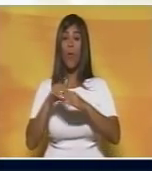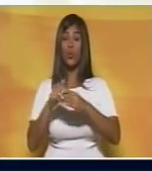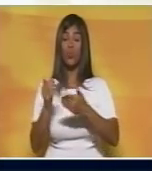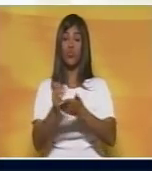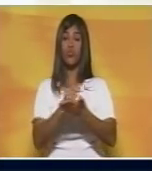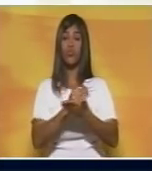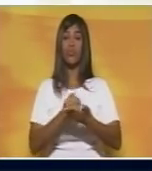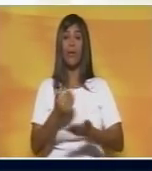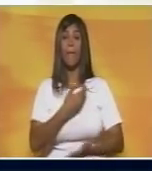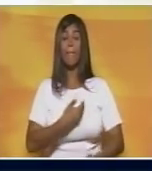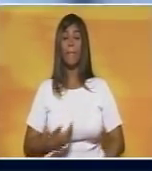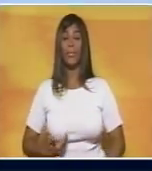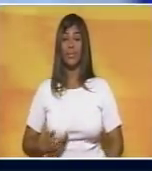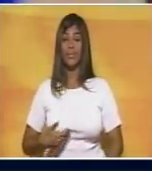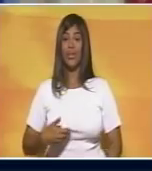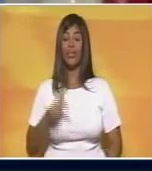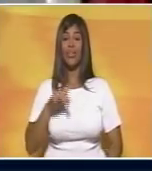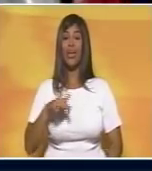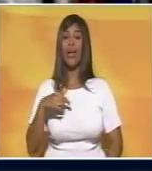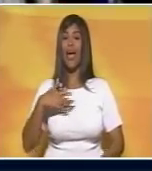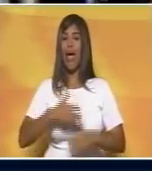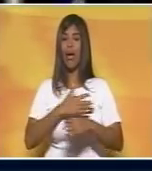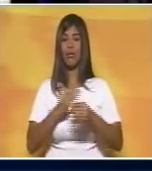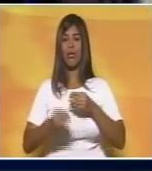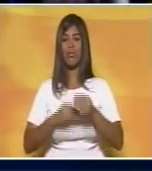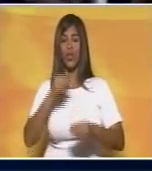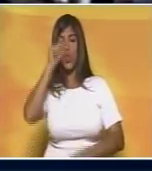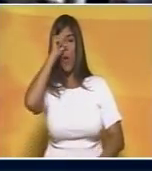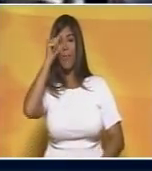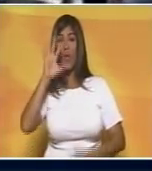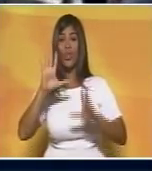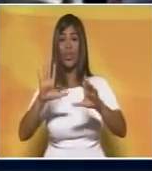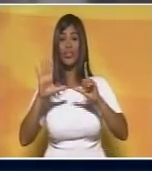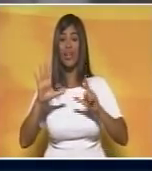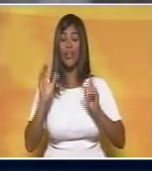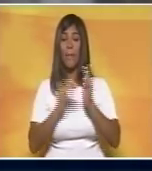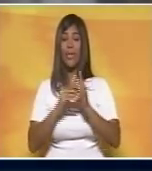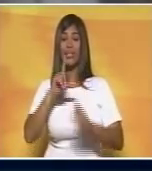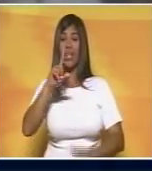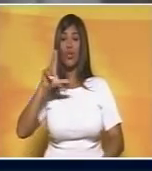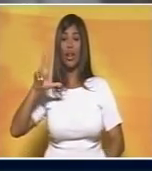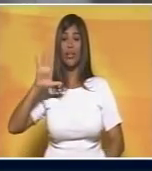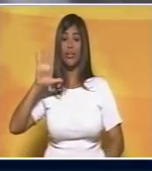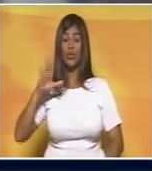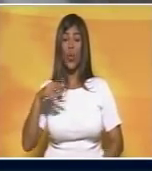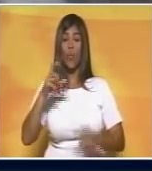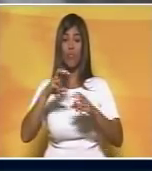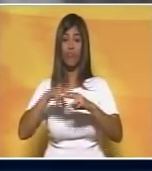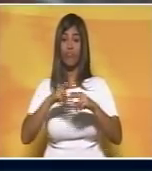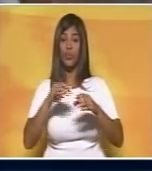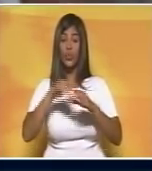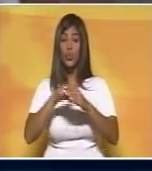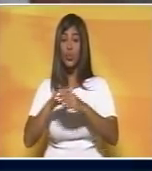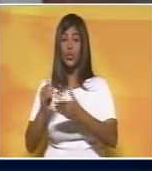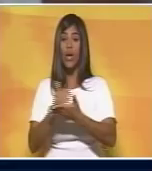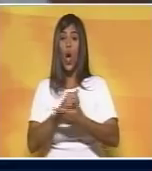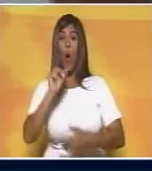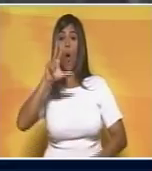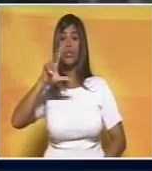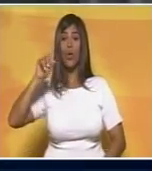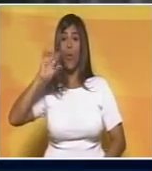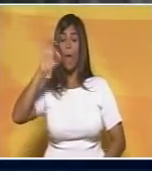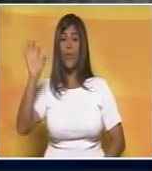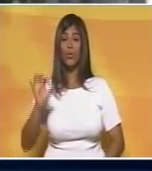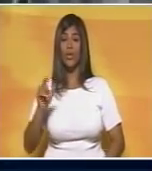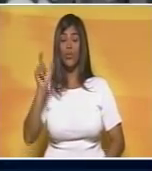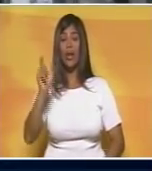elecciones presidenciales que se celebraron el domingo. Con 17.135 mesas escrutadas del 81%, Torres